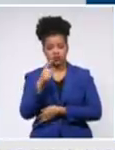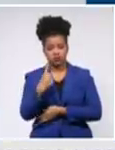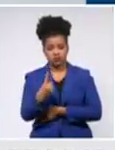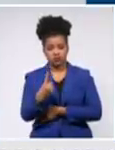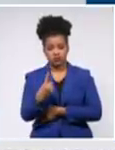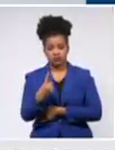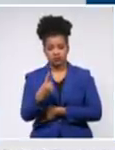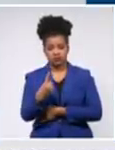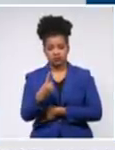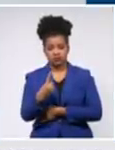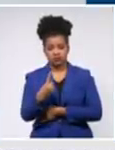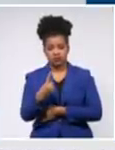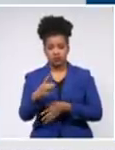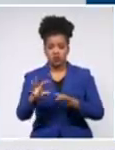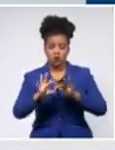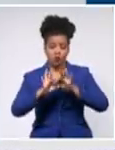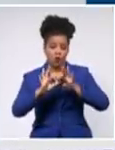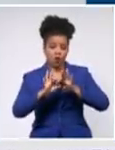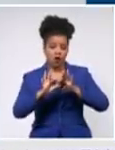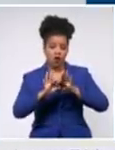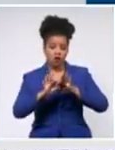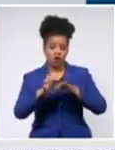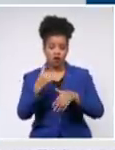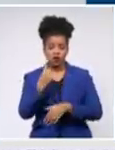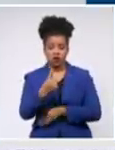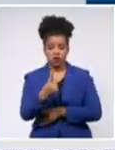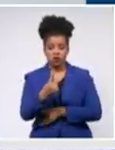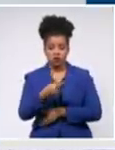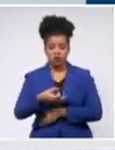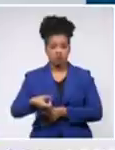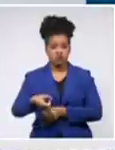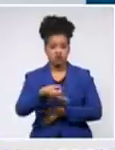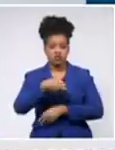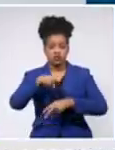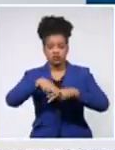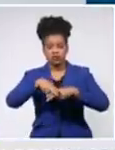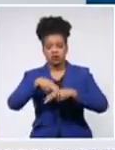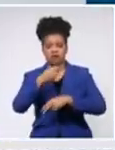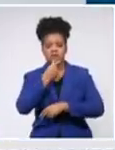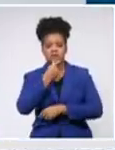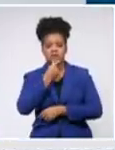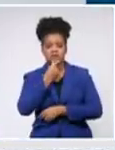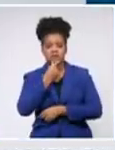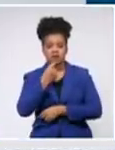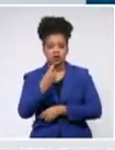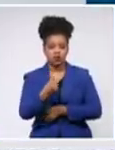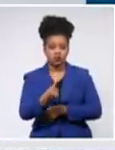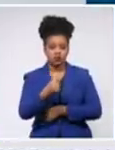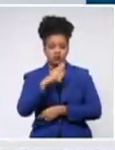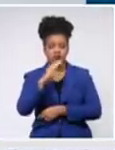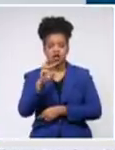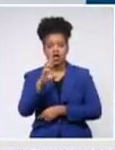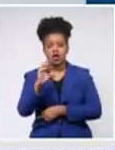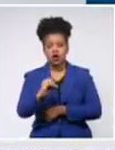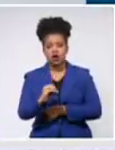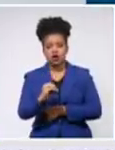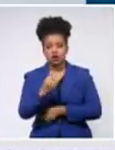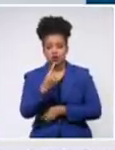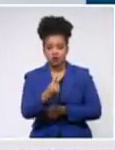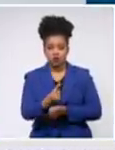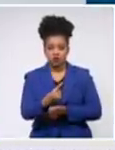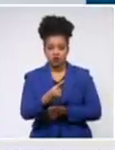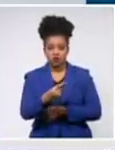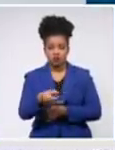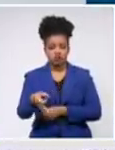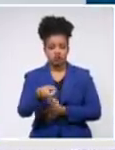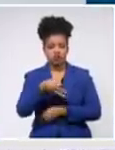1 de Guanabacoa, 1 del municipio Habana Vieja, 1 del municipio Cerro, 1 del municipio Ablana del